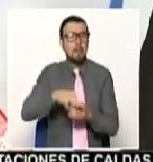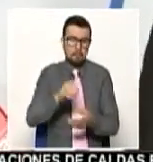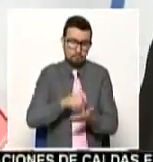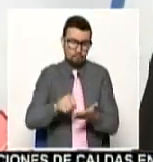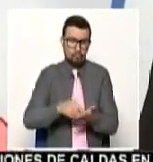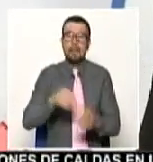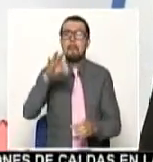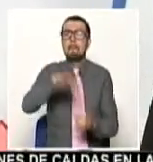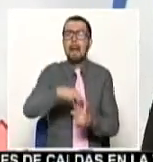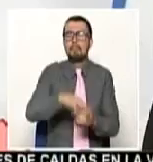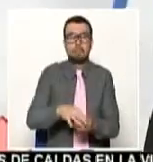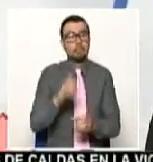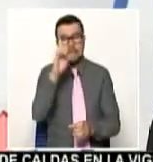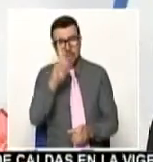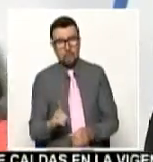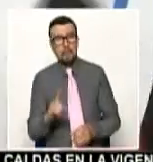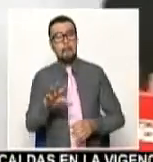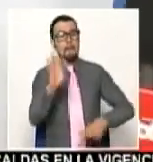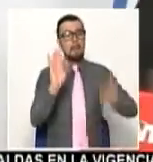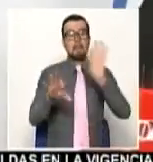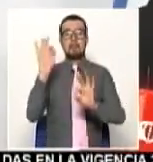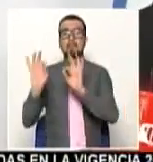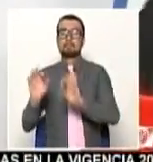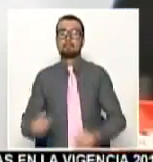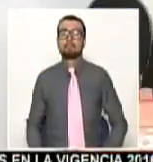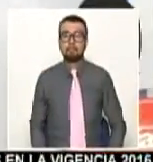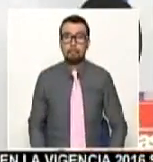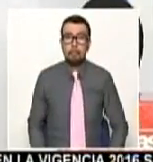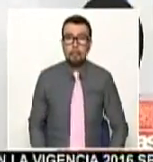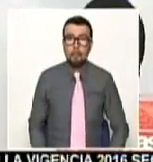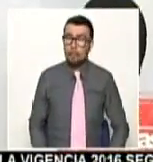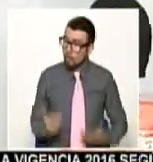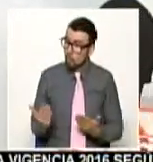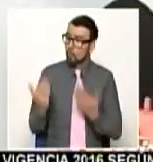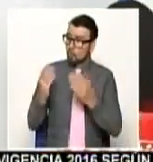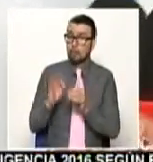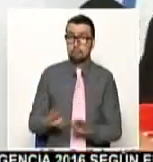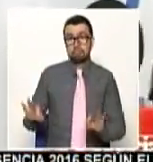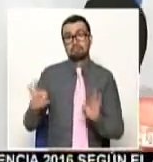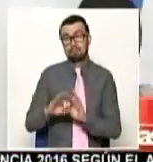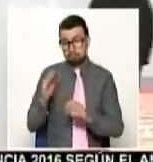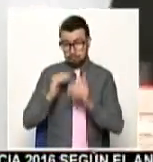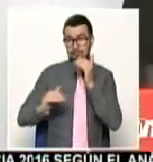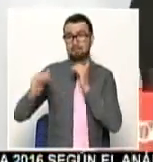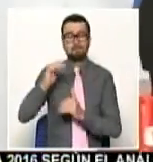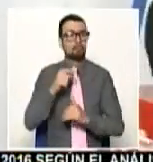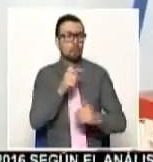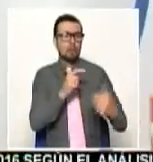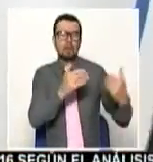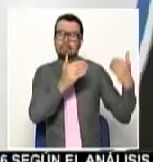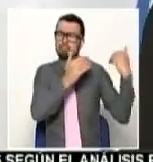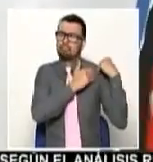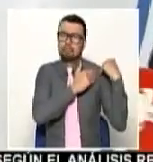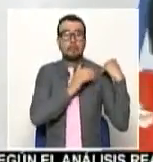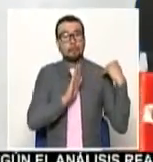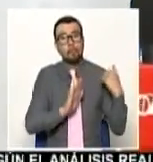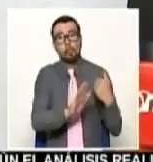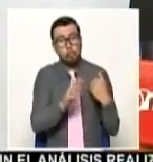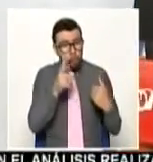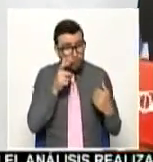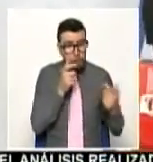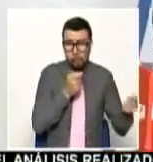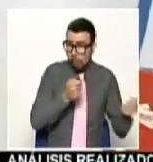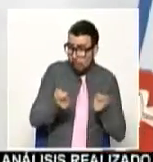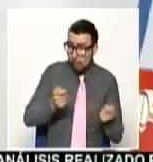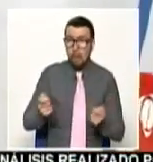normal, se tomará la mejor decisión para nosotros. Finalmente es un gran garante porque lleva en sus hombros la responsabilidad de velar por los derechos